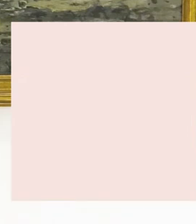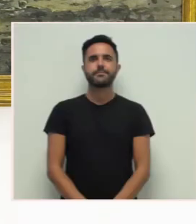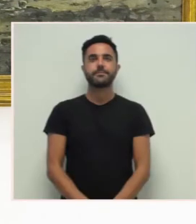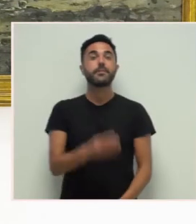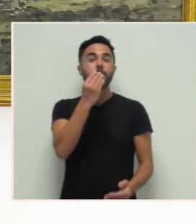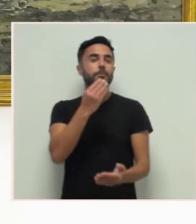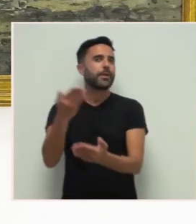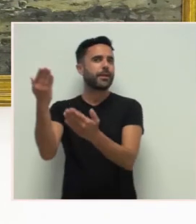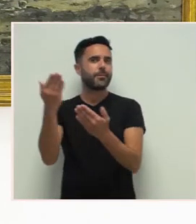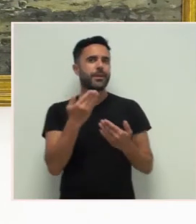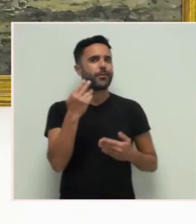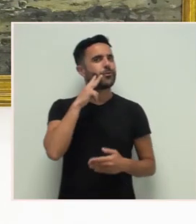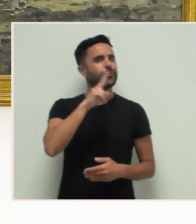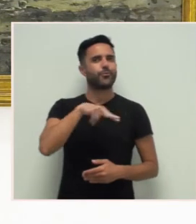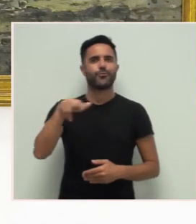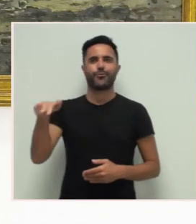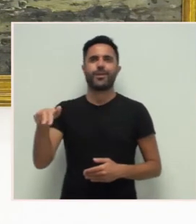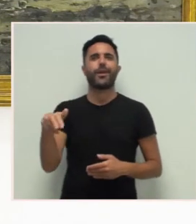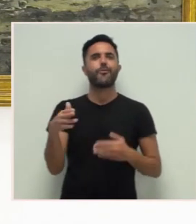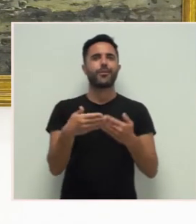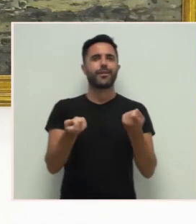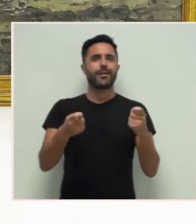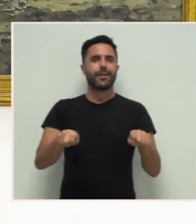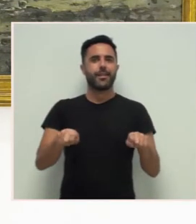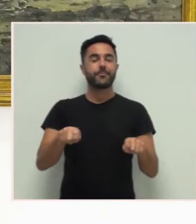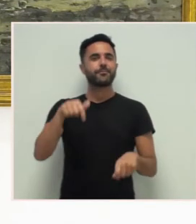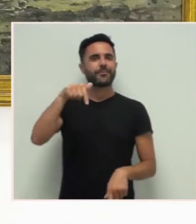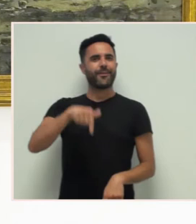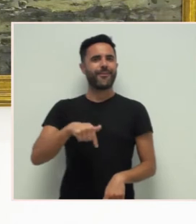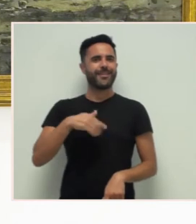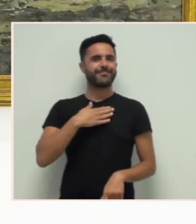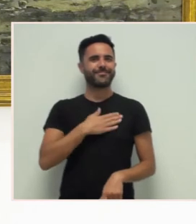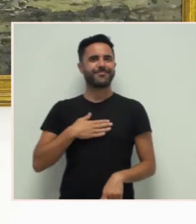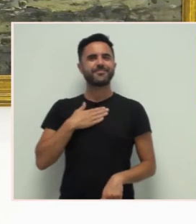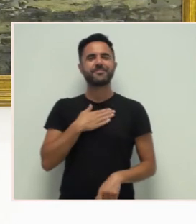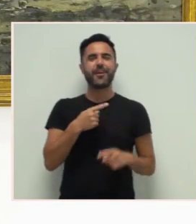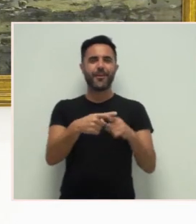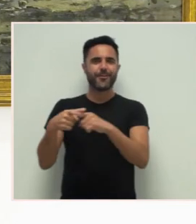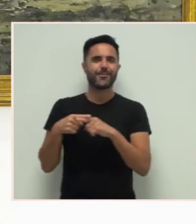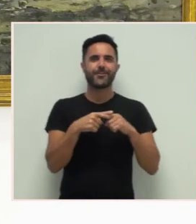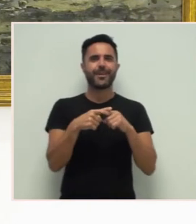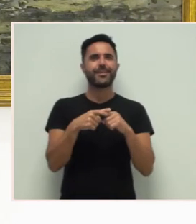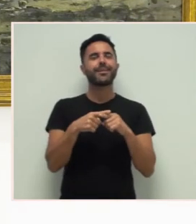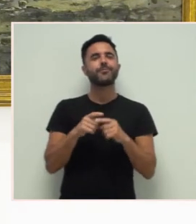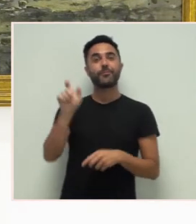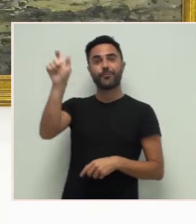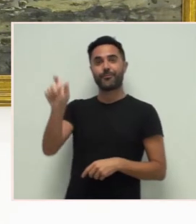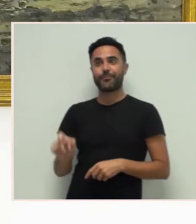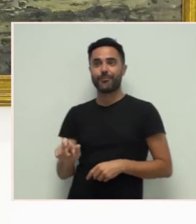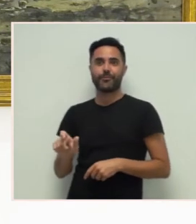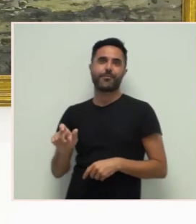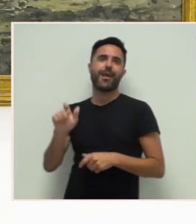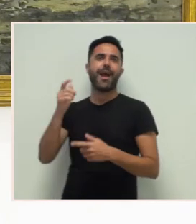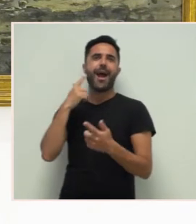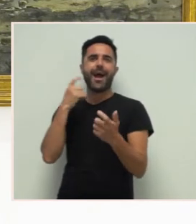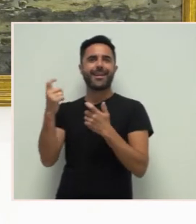Benvidas e benvidos ao Museo a Porta Pechada. Hoxe práceme compartir con vos a miña grande admiración pola obra dun artista